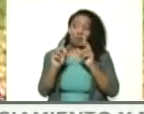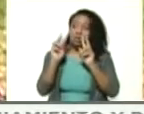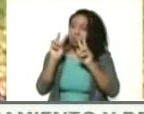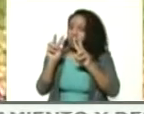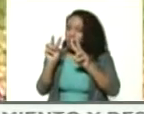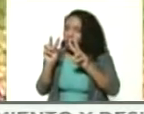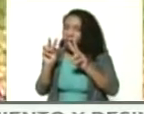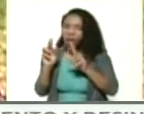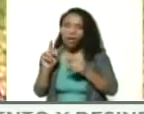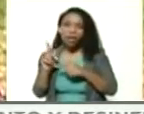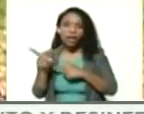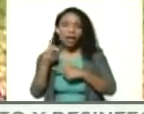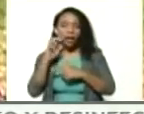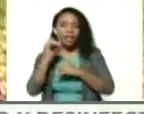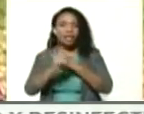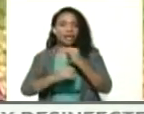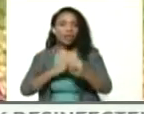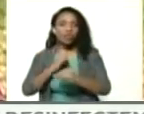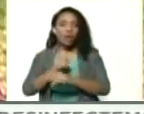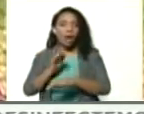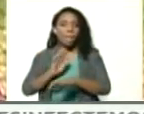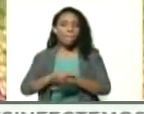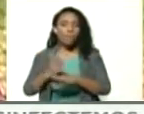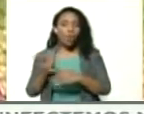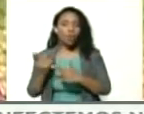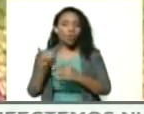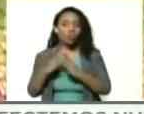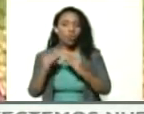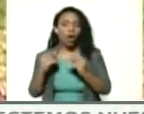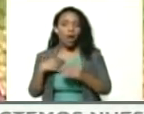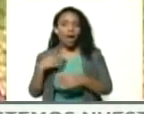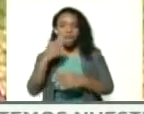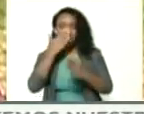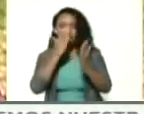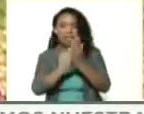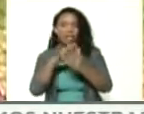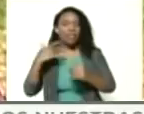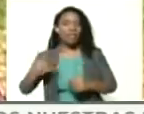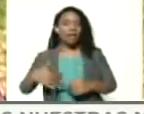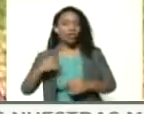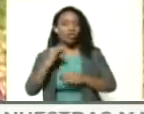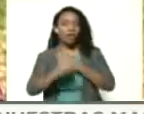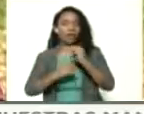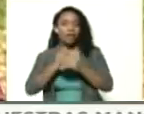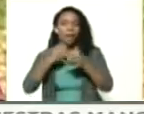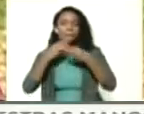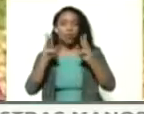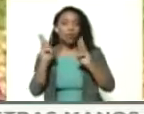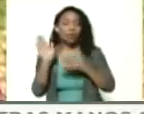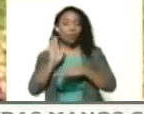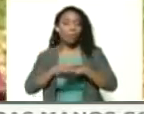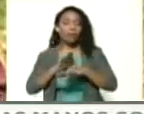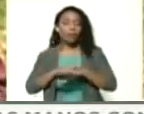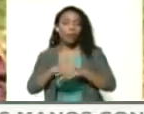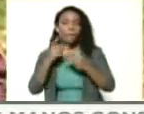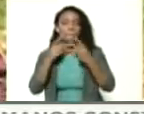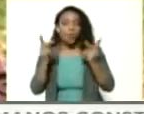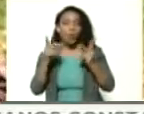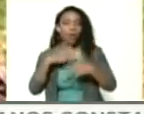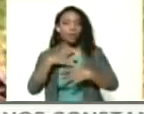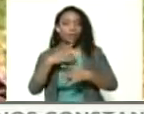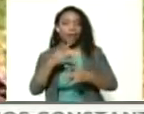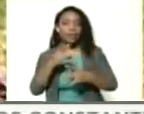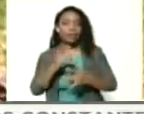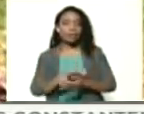sino a nivel internacional por toda la afrenta al derecho internacional público que esto supuso, ¿no? Aquí hay una publicación muy